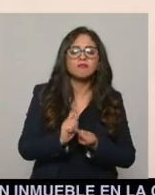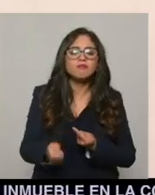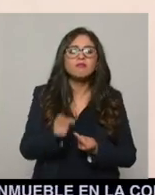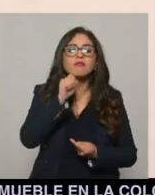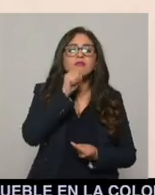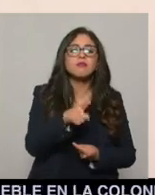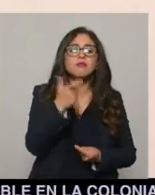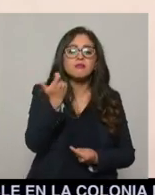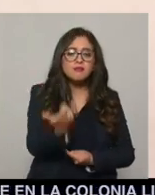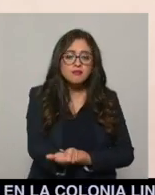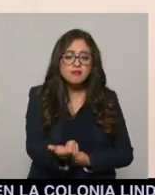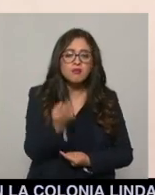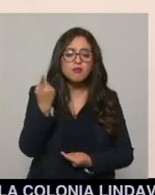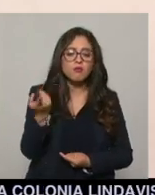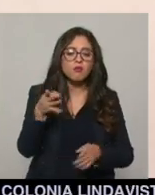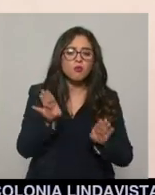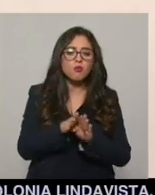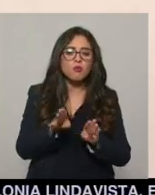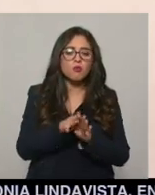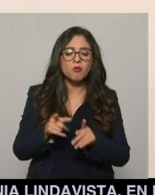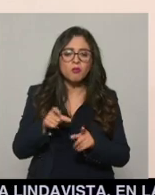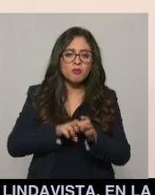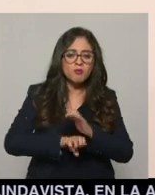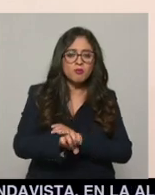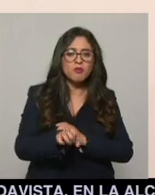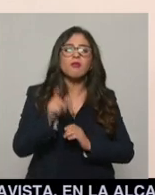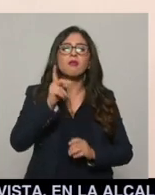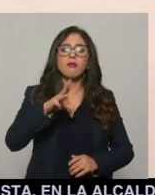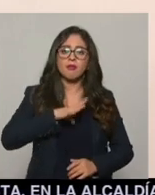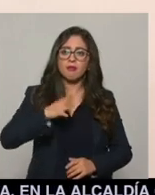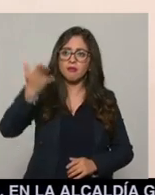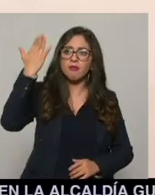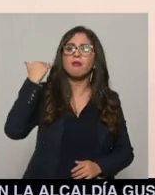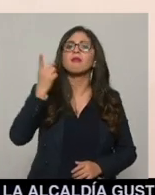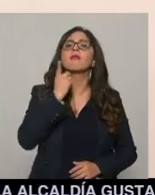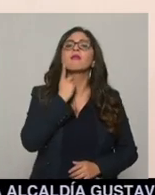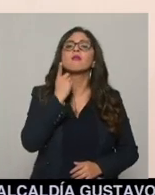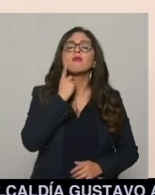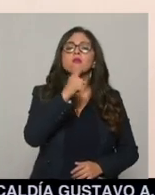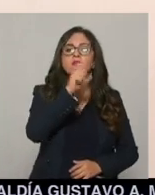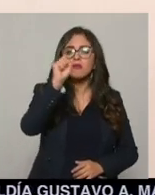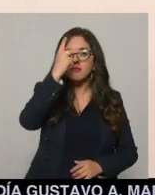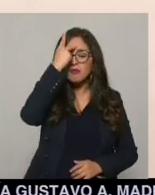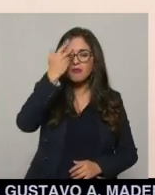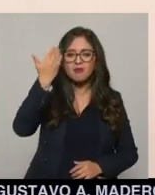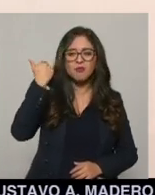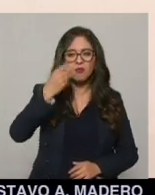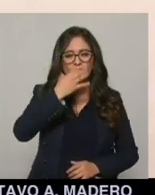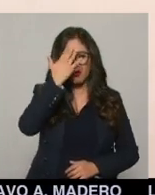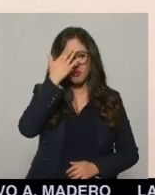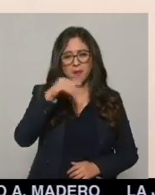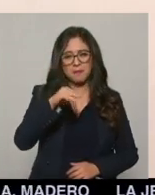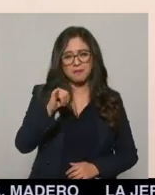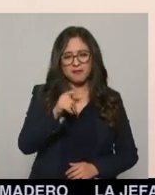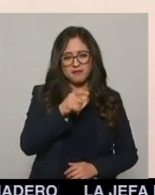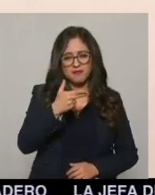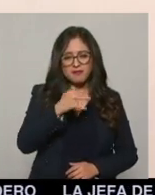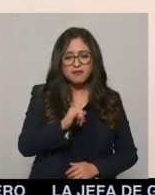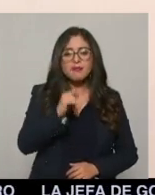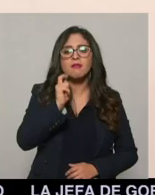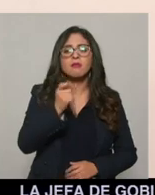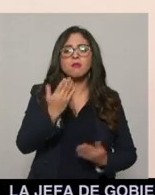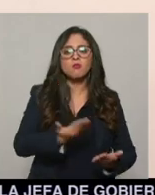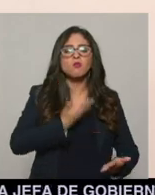dinero ilícito como es. Ya hubo un diputado en San Luis Potosí, el famoso Mijis, que presentó una iniciativa de ley en